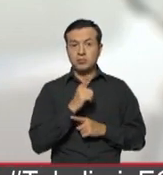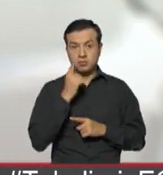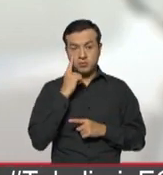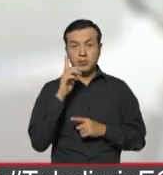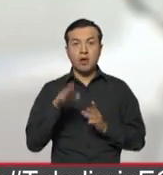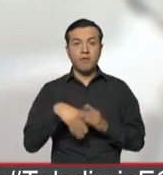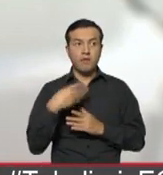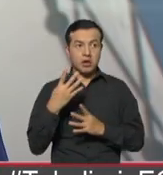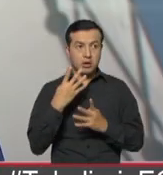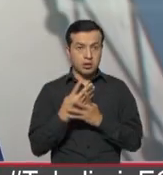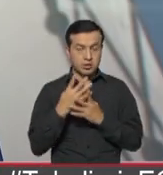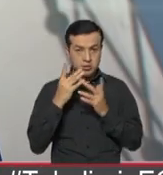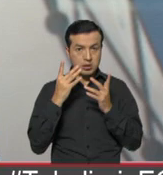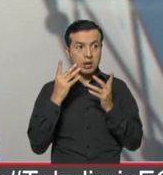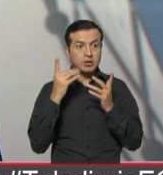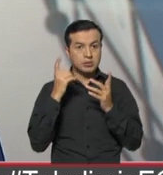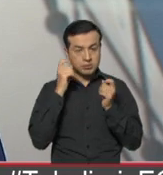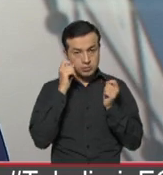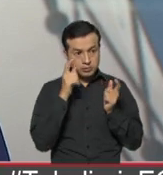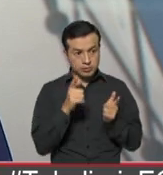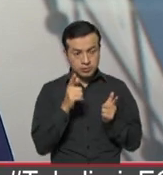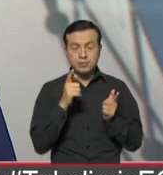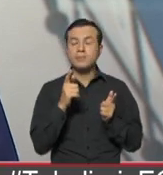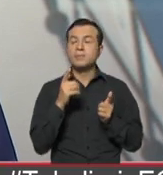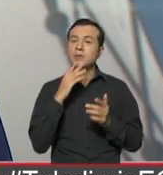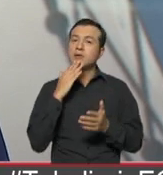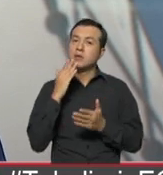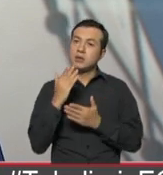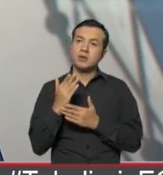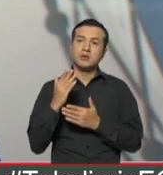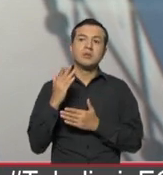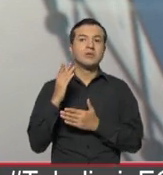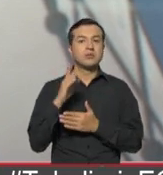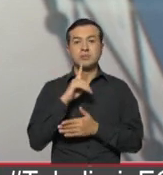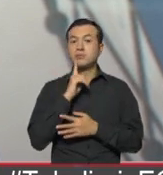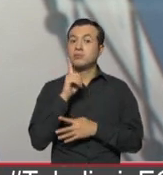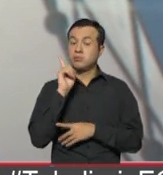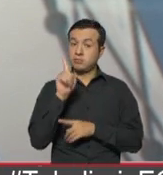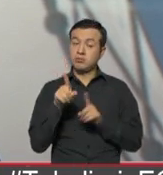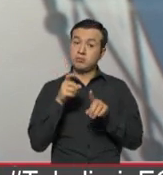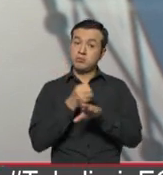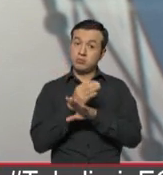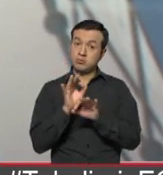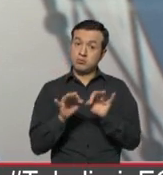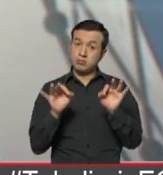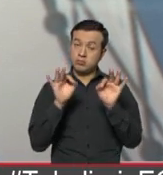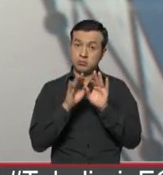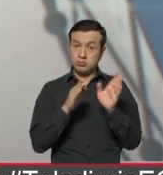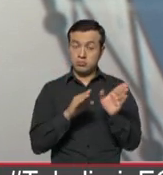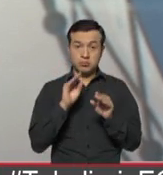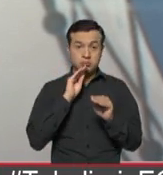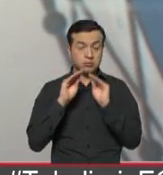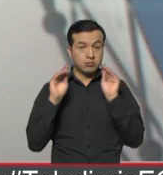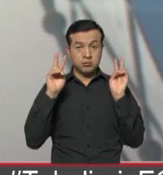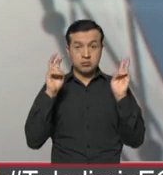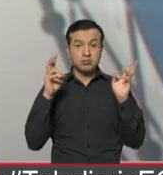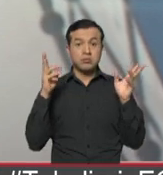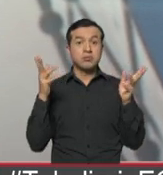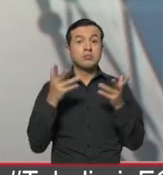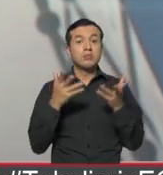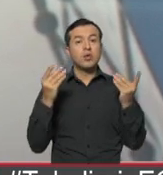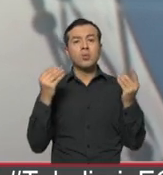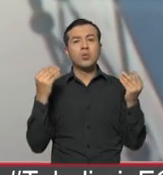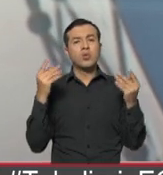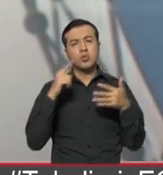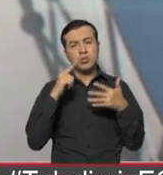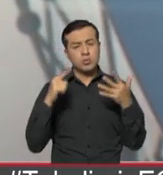fuera de las cárceles, ¿no? Muchísimas gracias por acompañarnos el día de hoy. Nos quedamos con eso. Bueno, ahí están algunas de las prioridades y lo que hemos abordado de este tema. Y hay